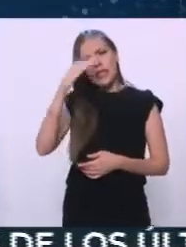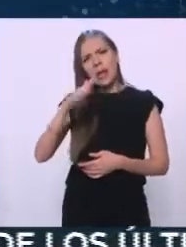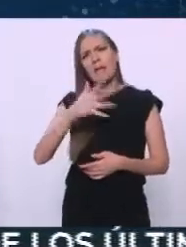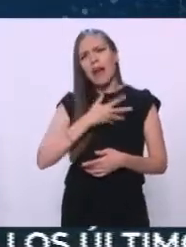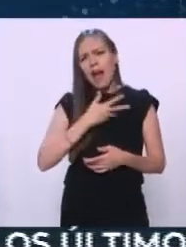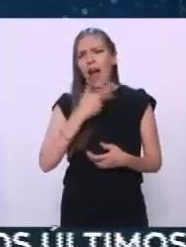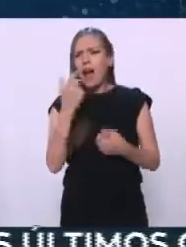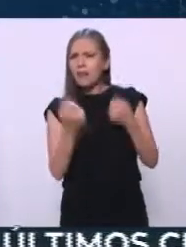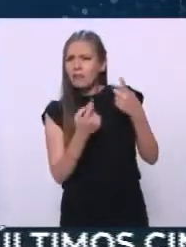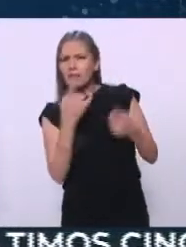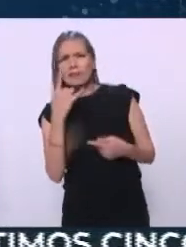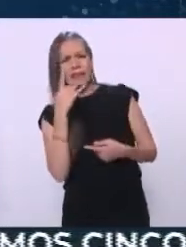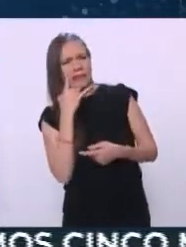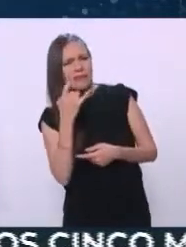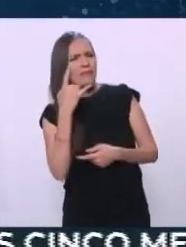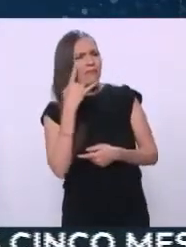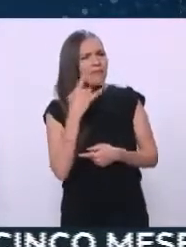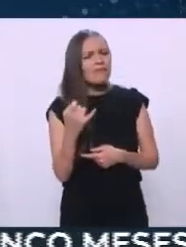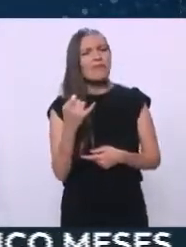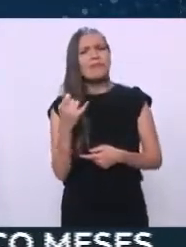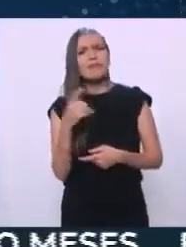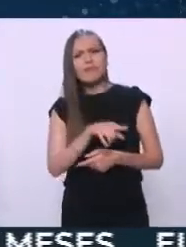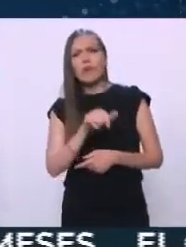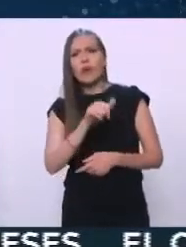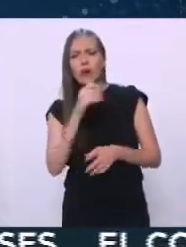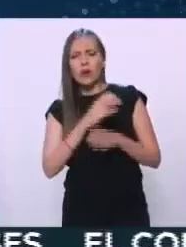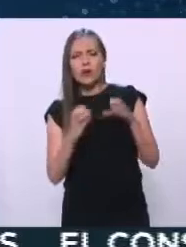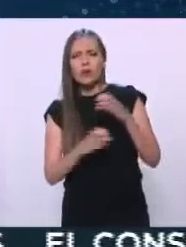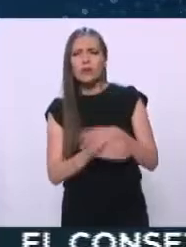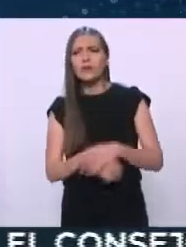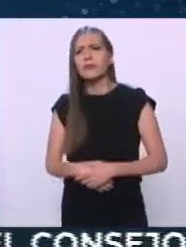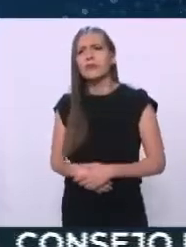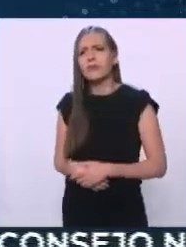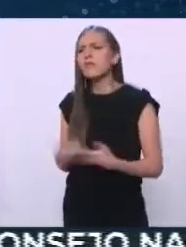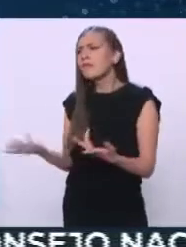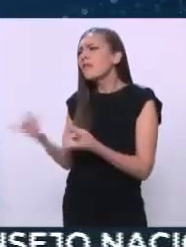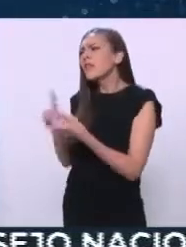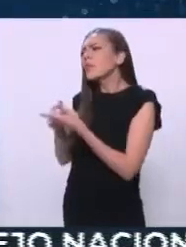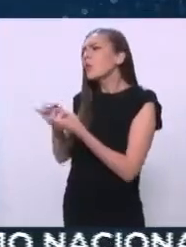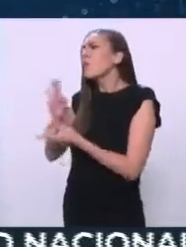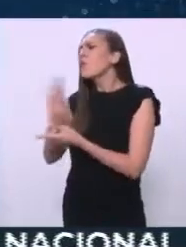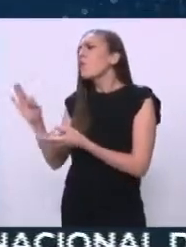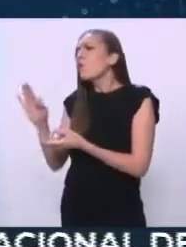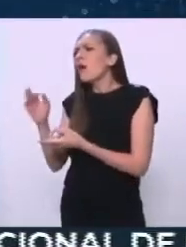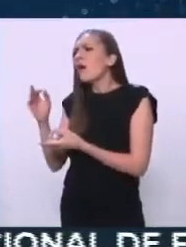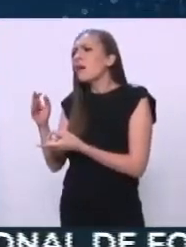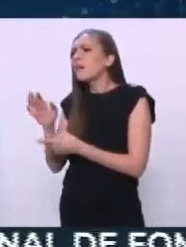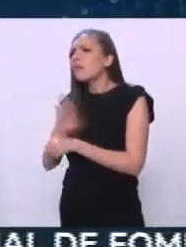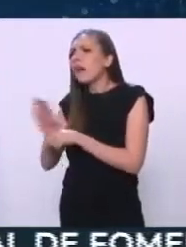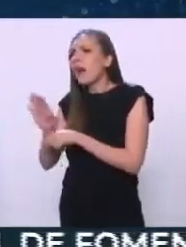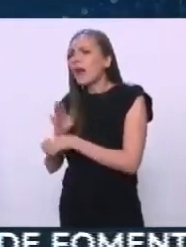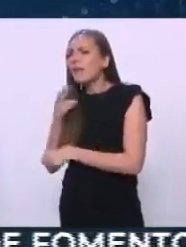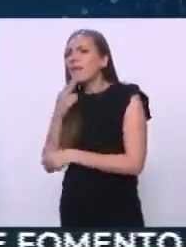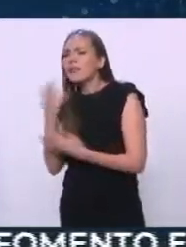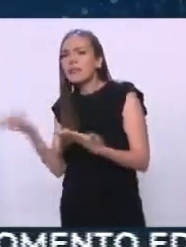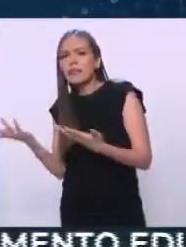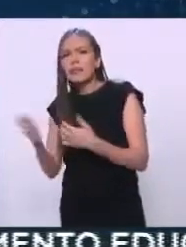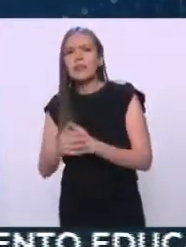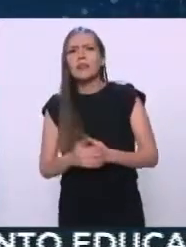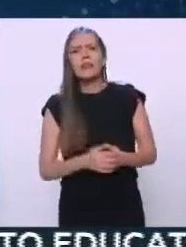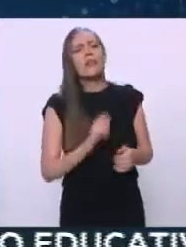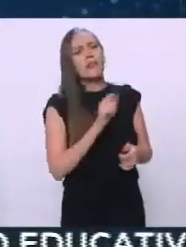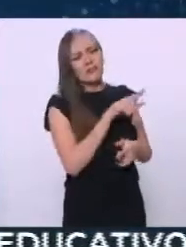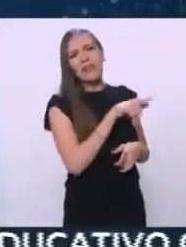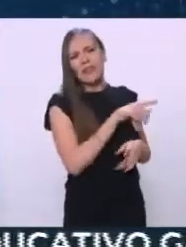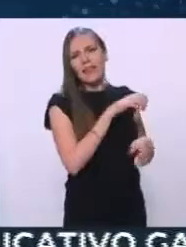bastante sospechosos en otros ámbitos. Pero ¿quiénes se pudieron haber visto beneficiados? Pues era este grupo de empresarios e inversionistas españoles.